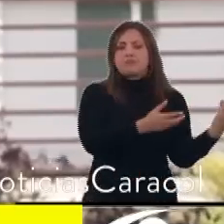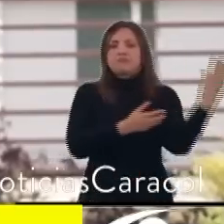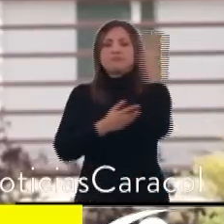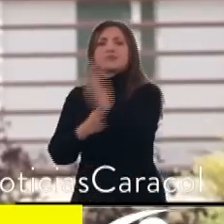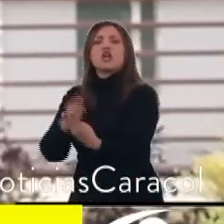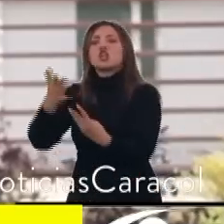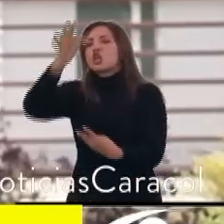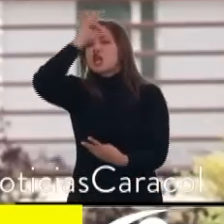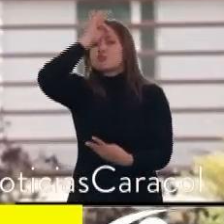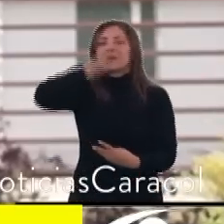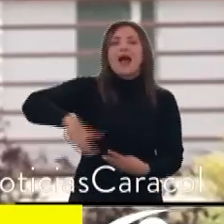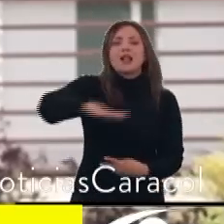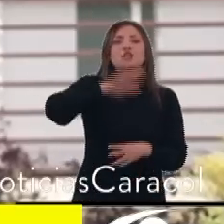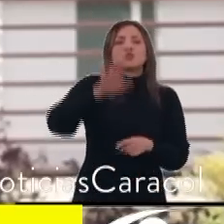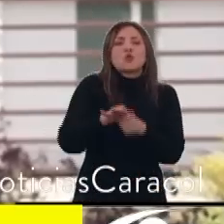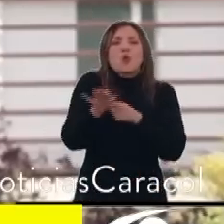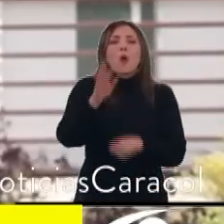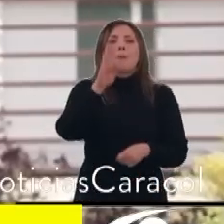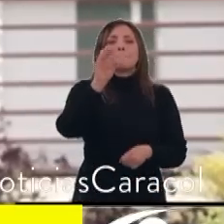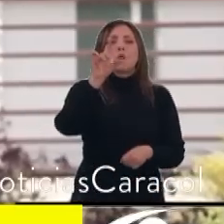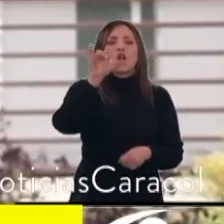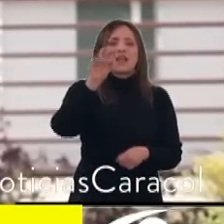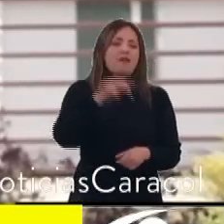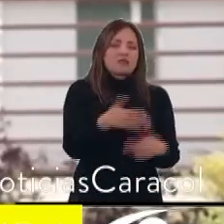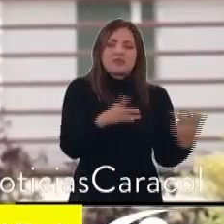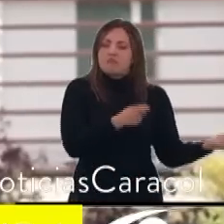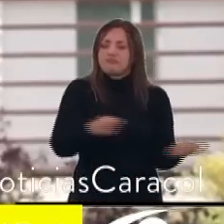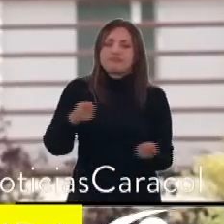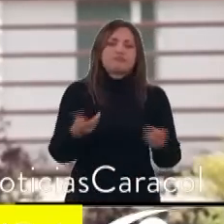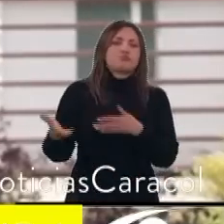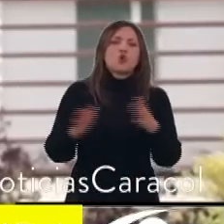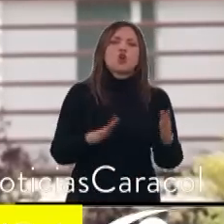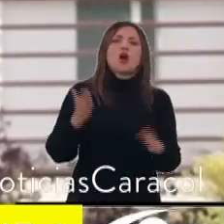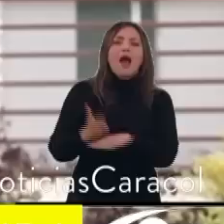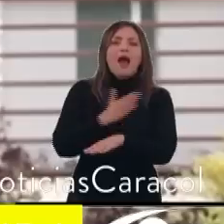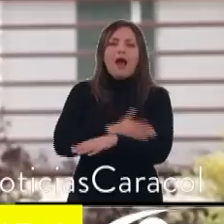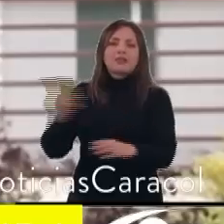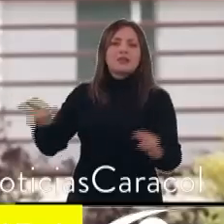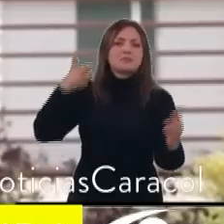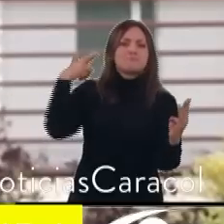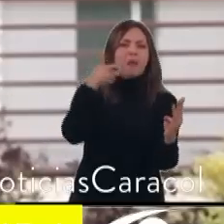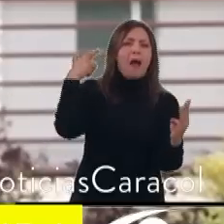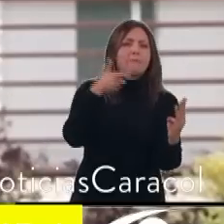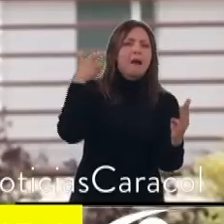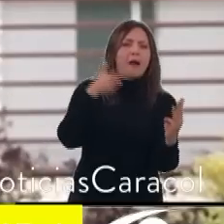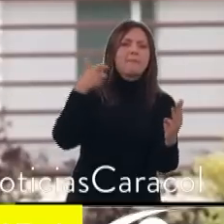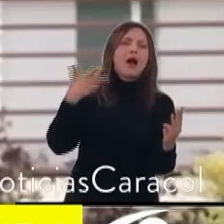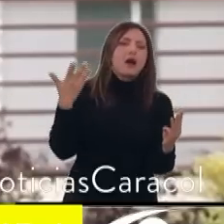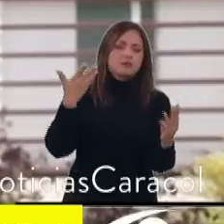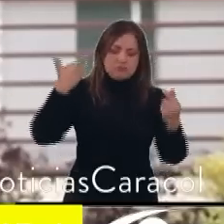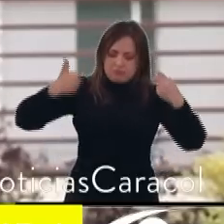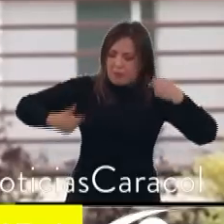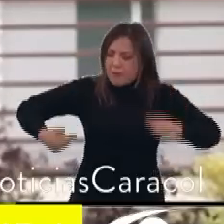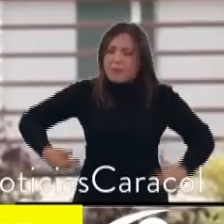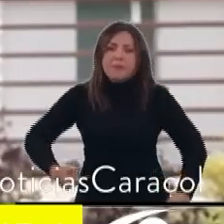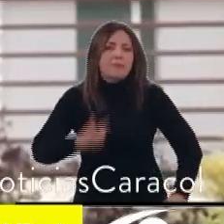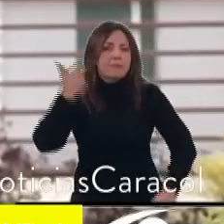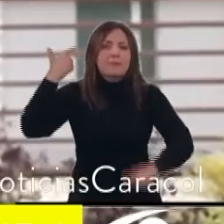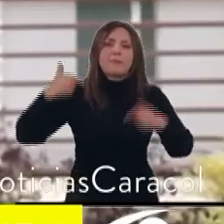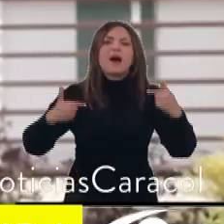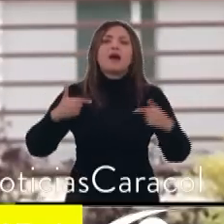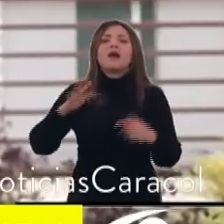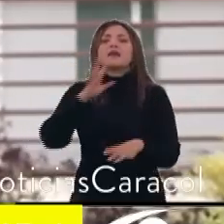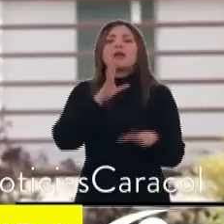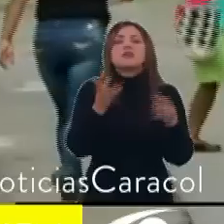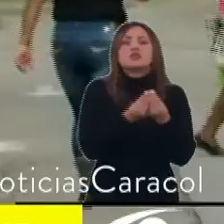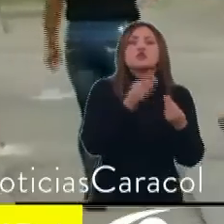Cauca, tres cuerpos sin vida, los cuales presentan impactos por arma de fuego en diferentes partes del cuerpo, traídos por la